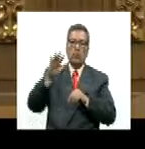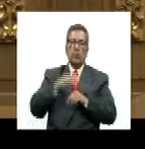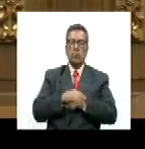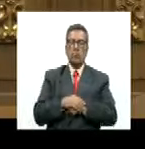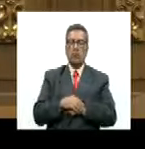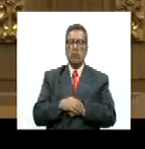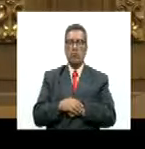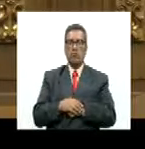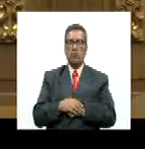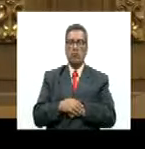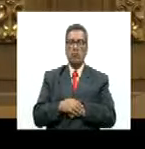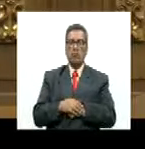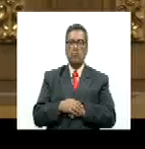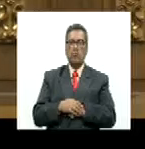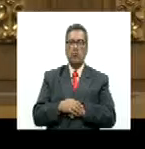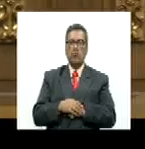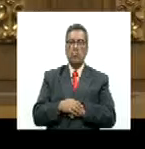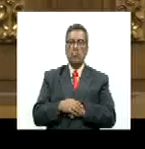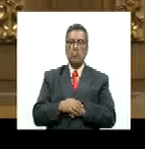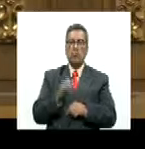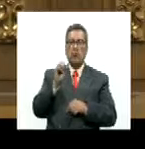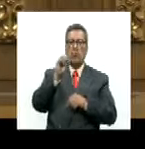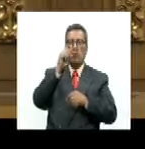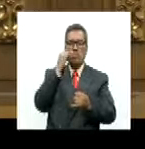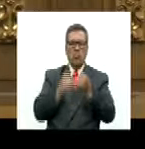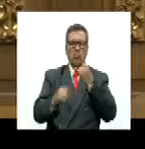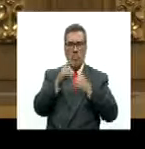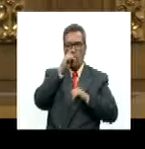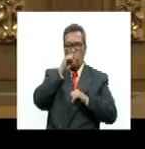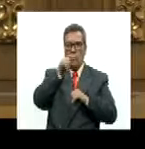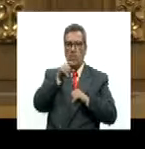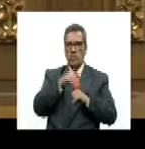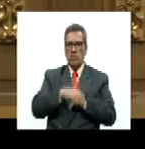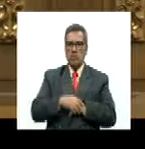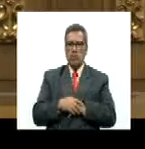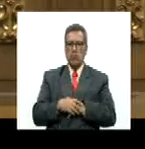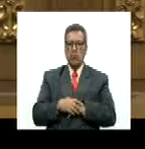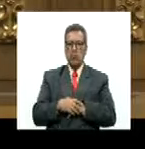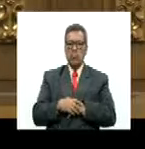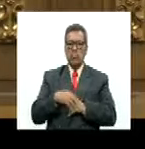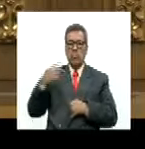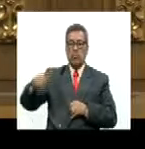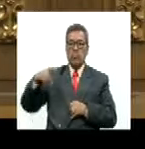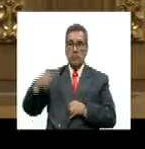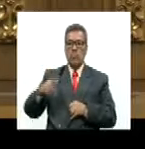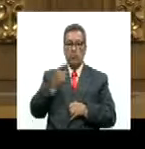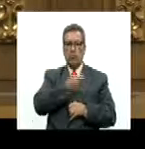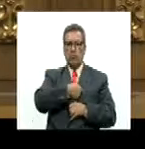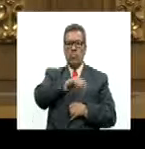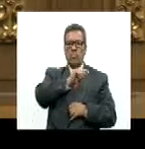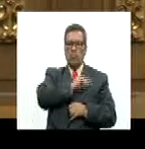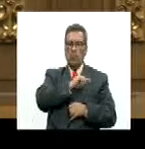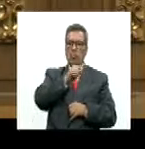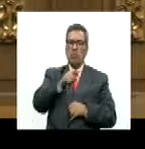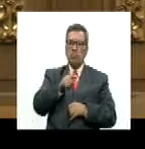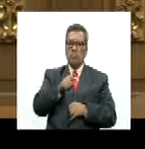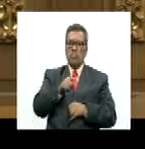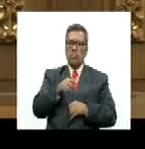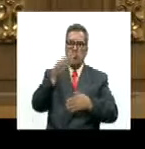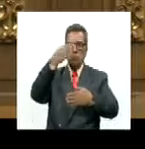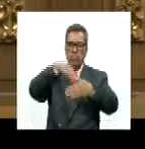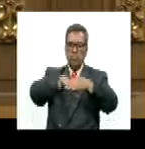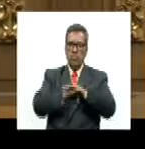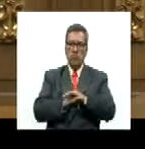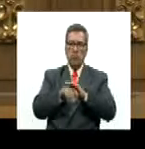Venezuela. Que durante los últimos años la ultraderecha española ha refugiado